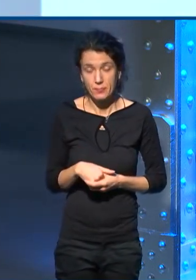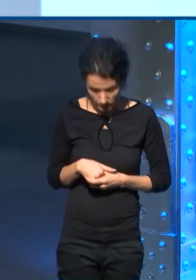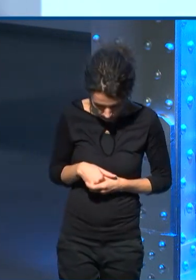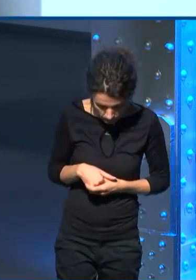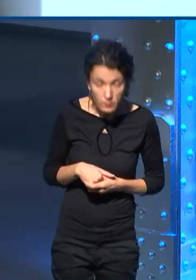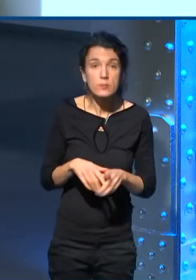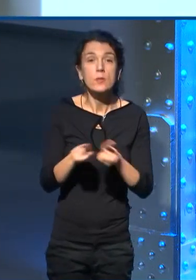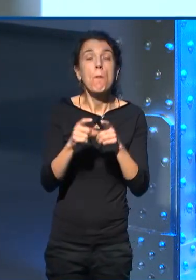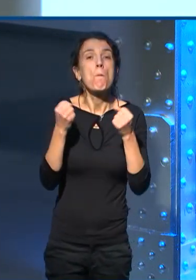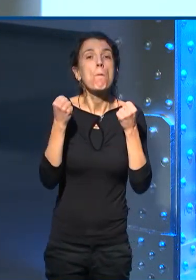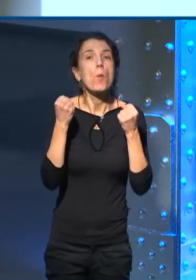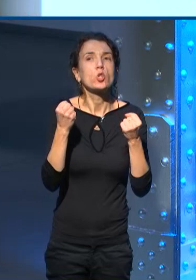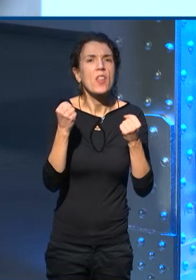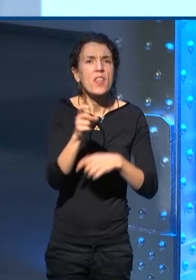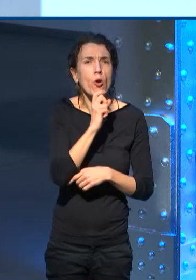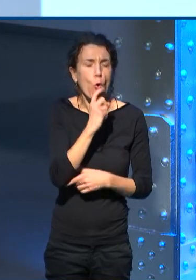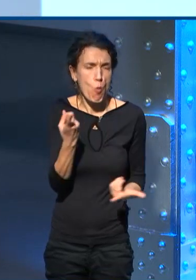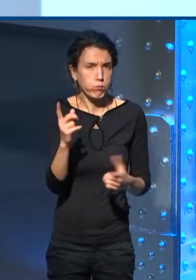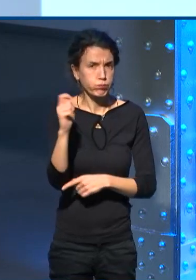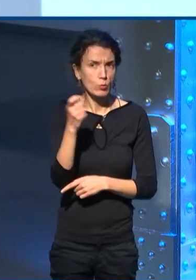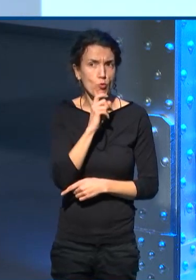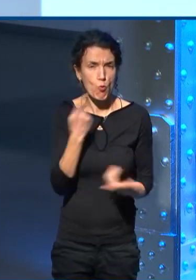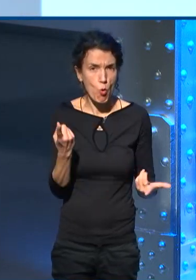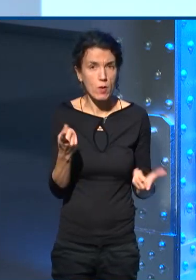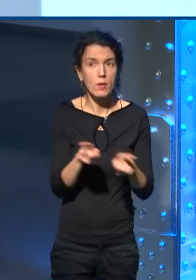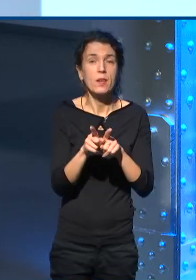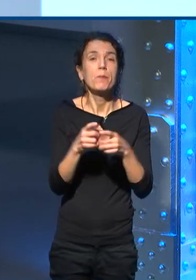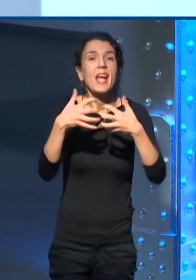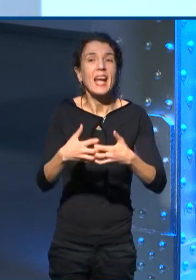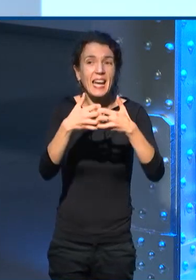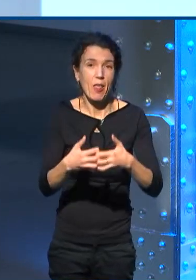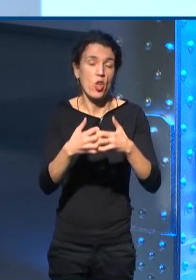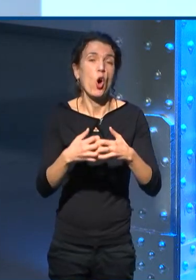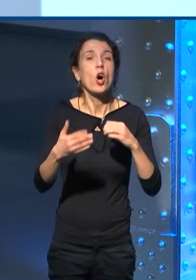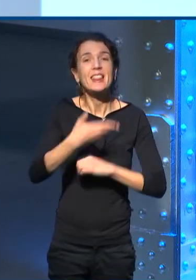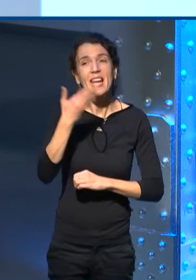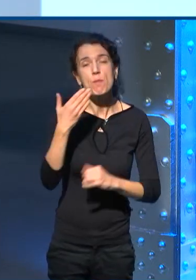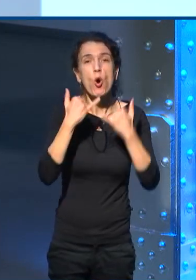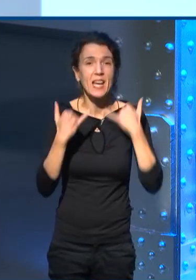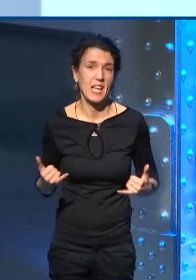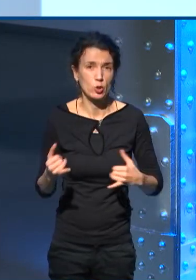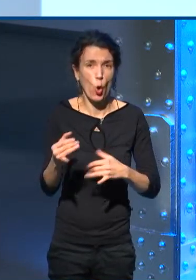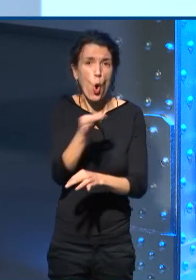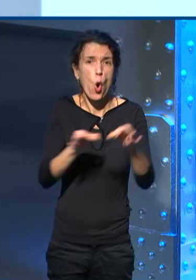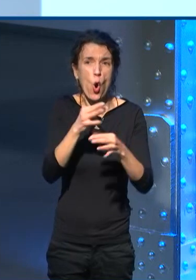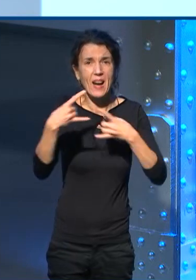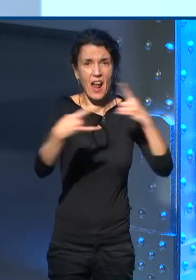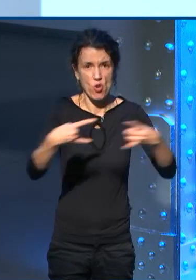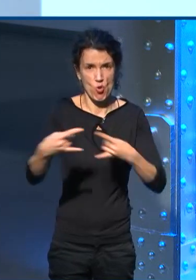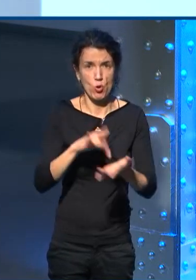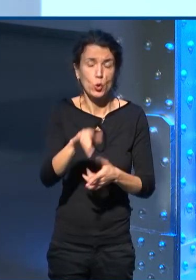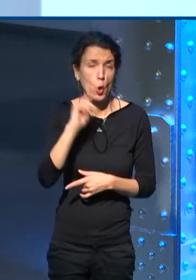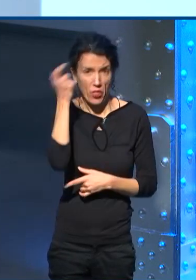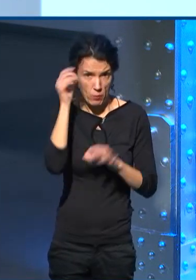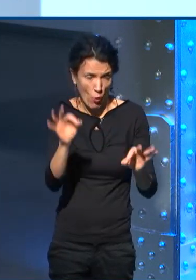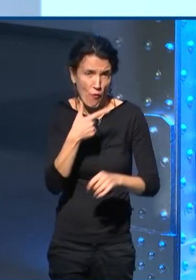La potencia lítica la podemos conseguir de otra manera, con lo que se llama generador termoeléctrico de radioisótopos, que tiene un nombre muy rimbombante, pero es